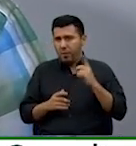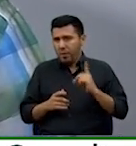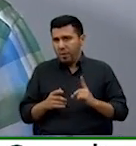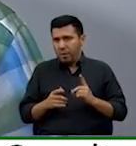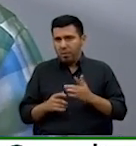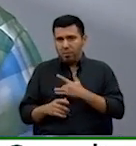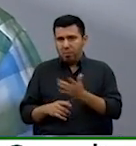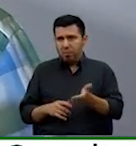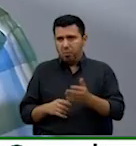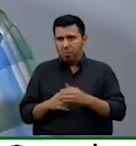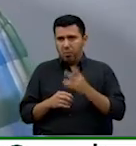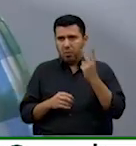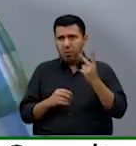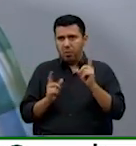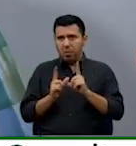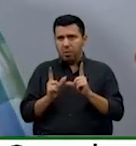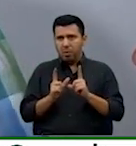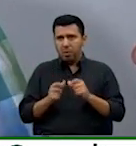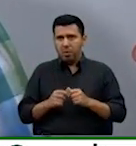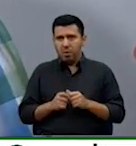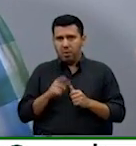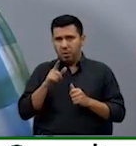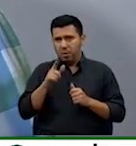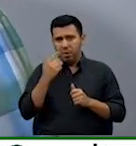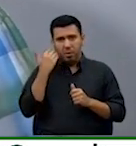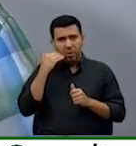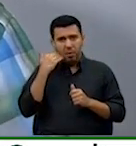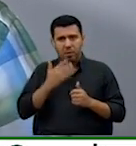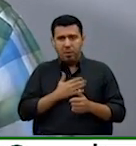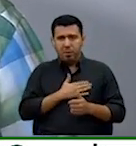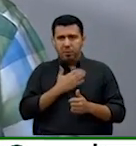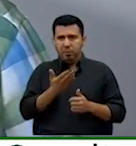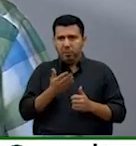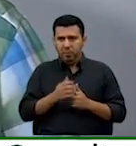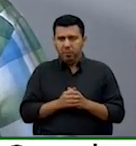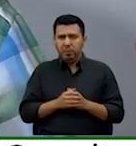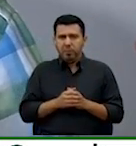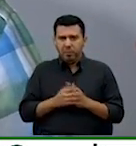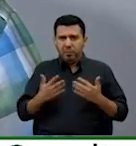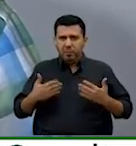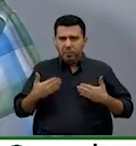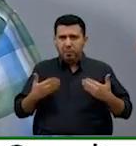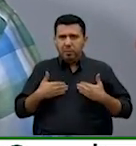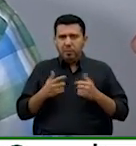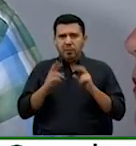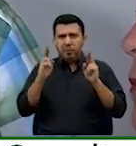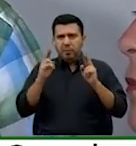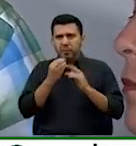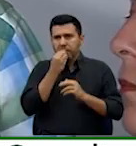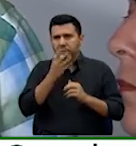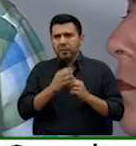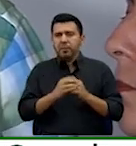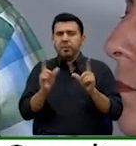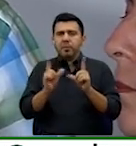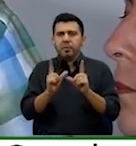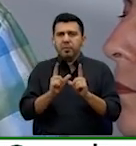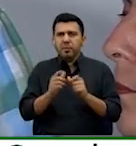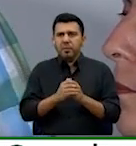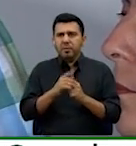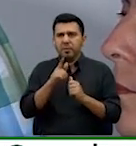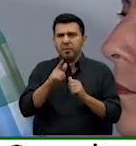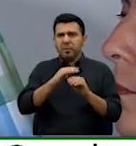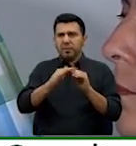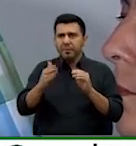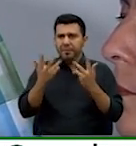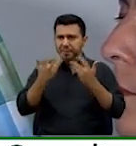dos televisores para estas felices damas, y que bueno, que los disfruten, que tengan en cuenta que esta es la